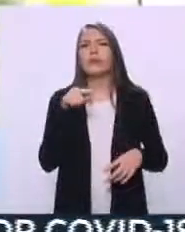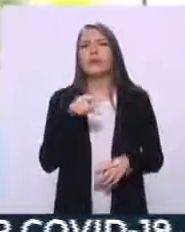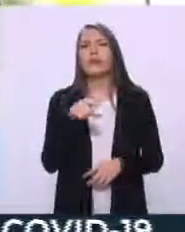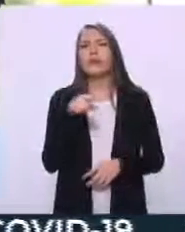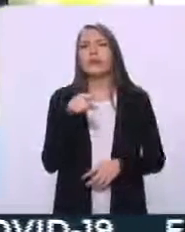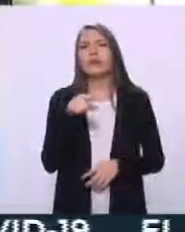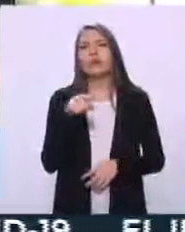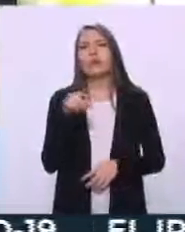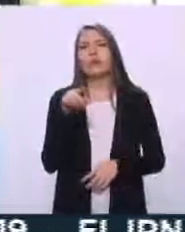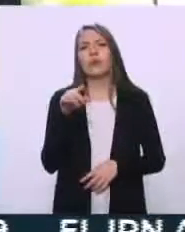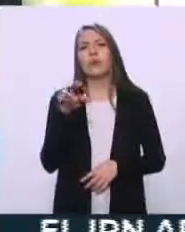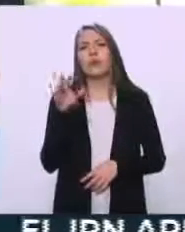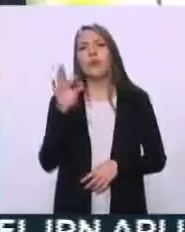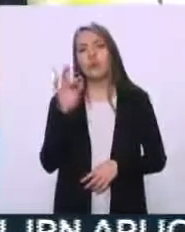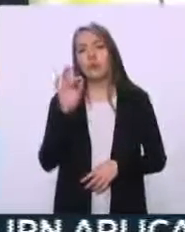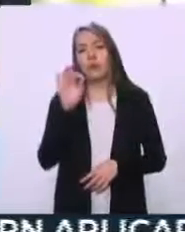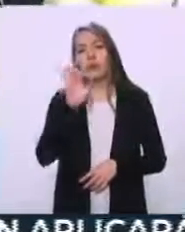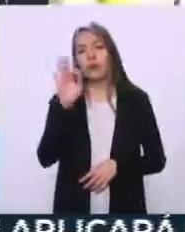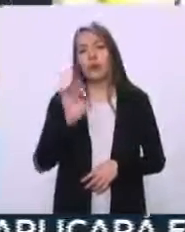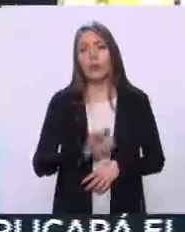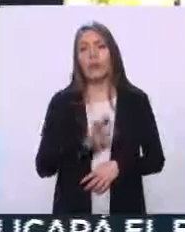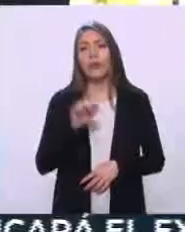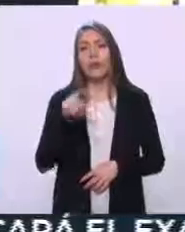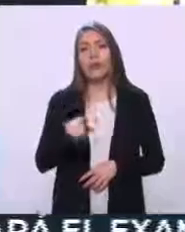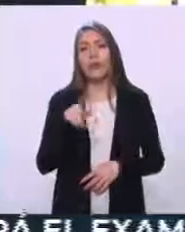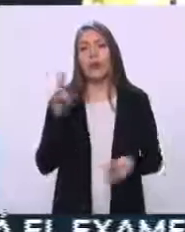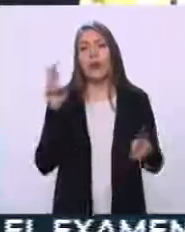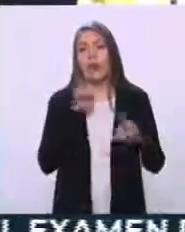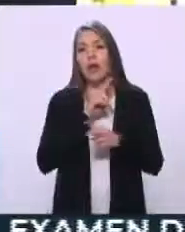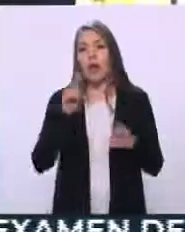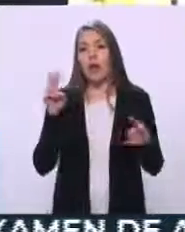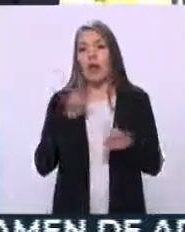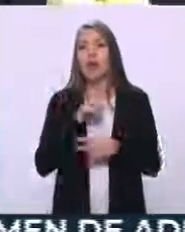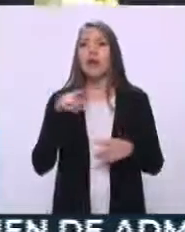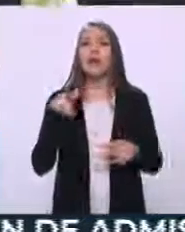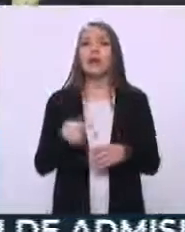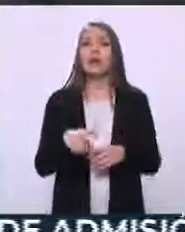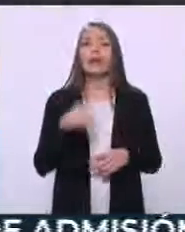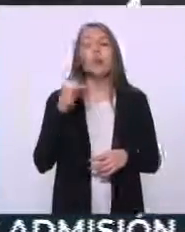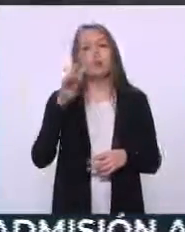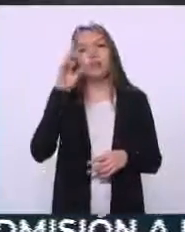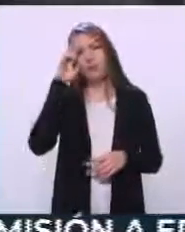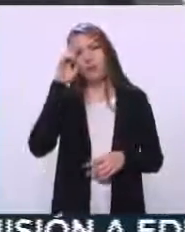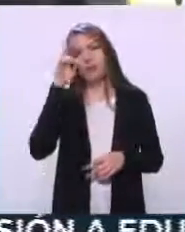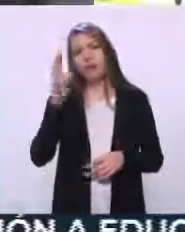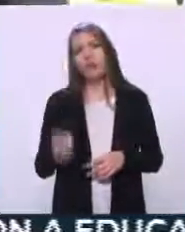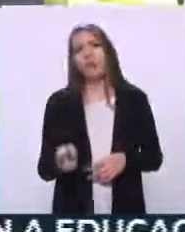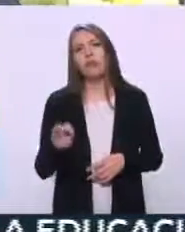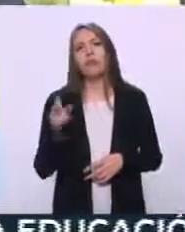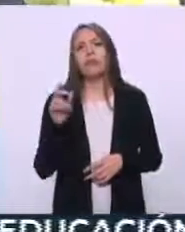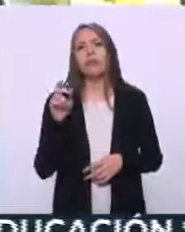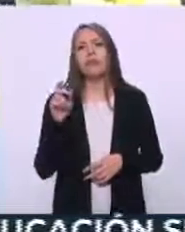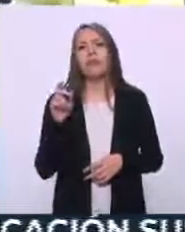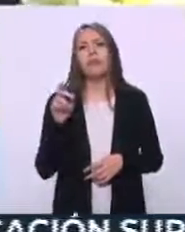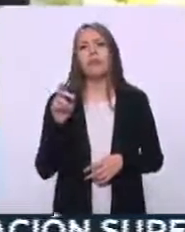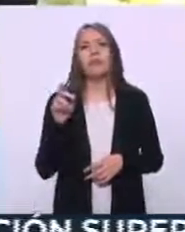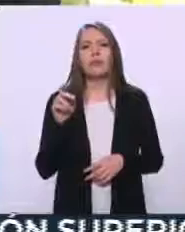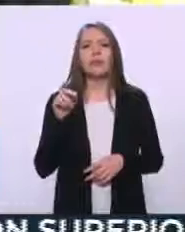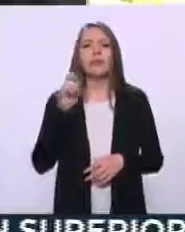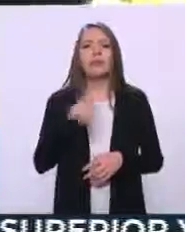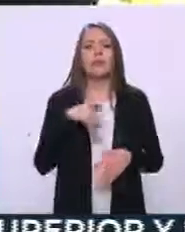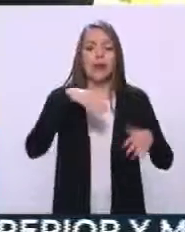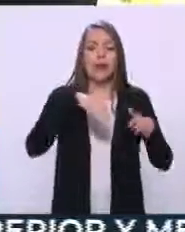40% de aire hacia el exterior, de extracción de aire hacia el exterior, y está prohibida la recirculación al interior del